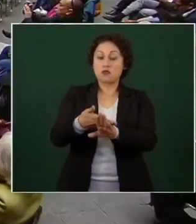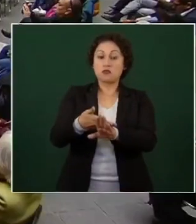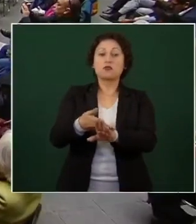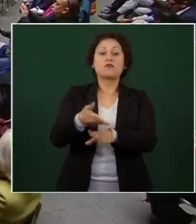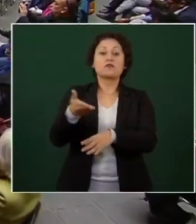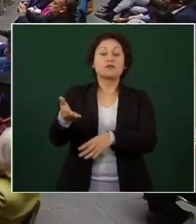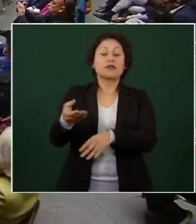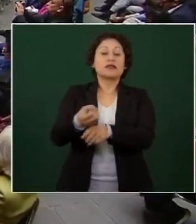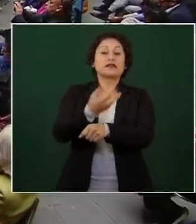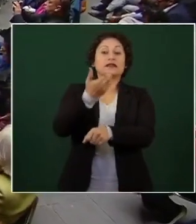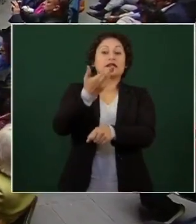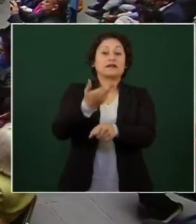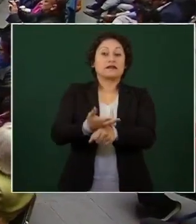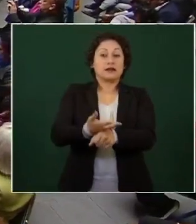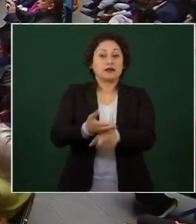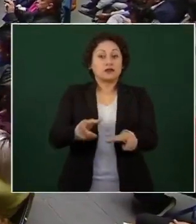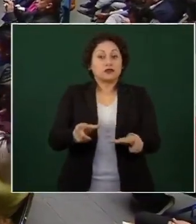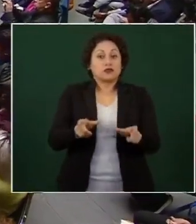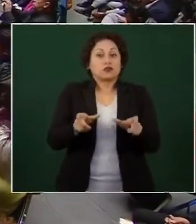de Seguridad Pública